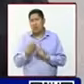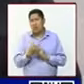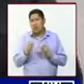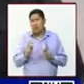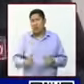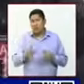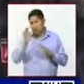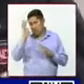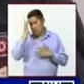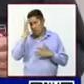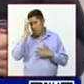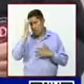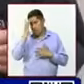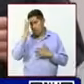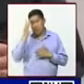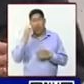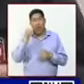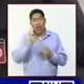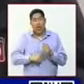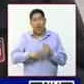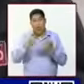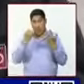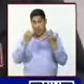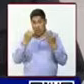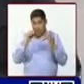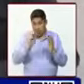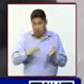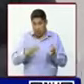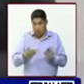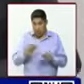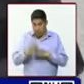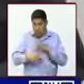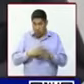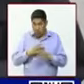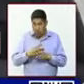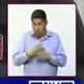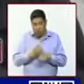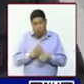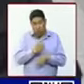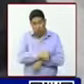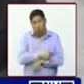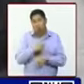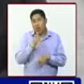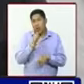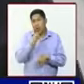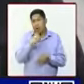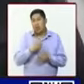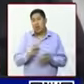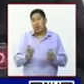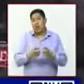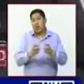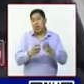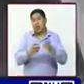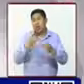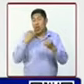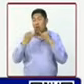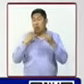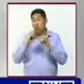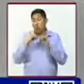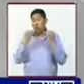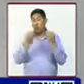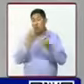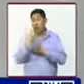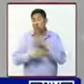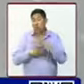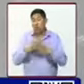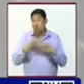nuestro país? Una de cada 6 muertes en el mundo se deben a este mal. Datos de la Organización Mundial de la Salud señalan